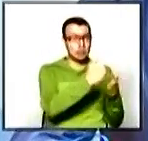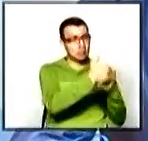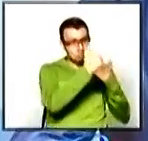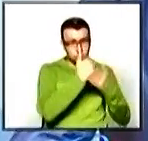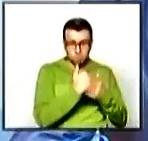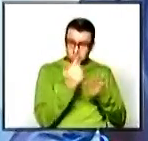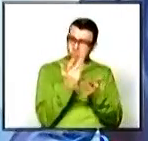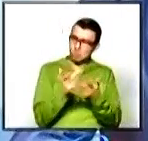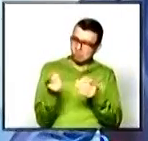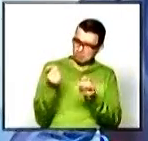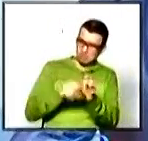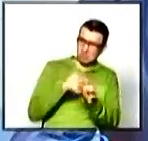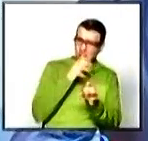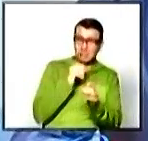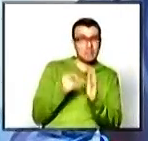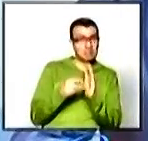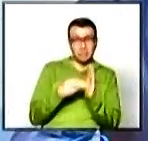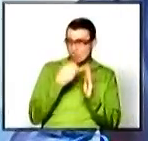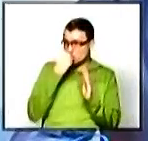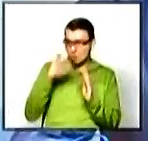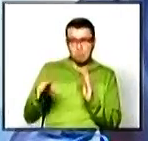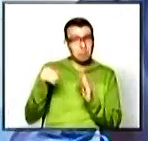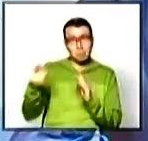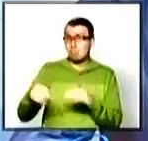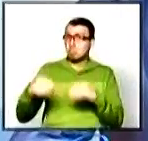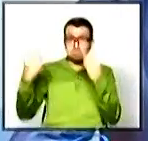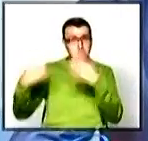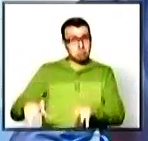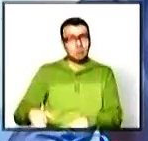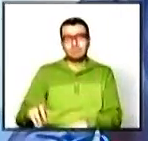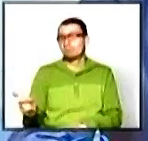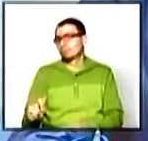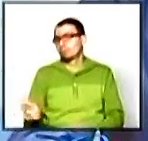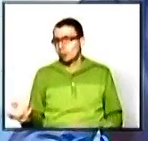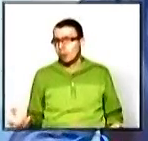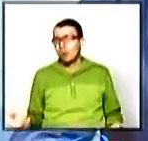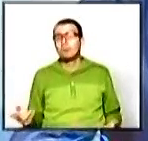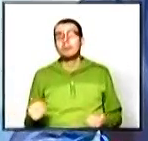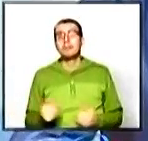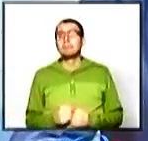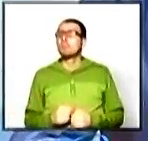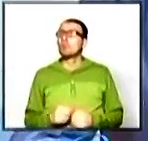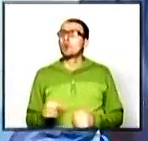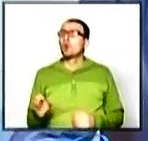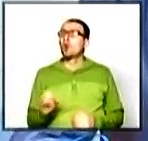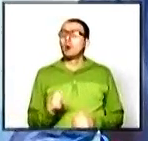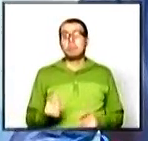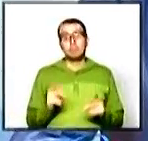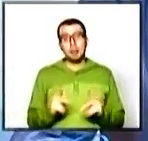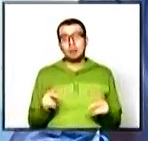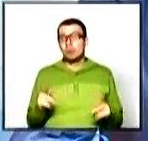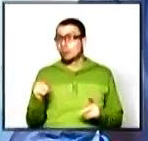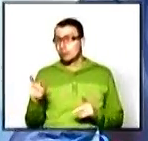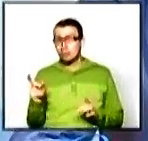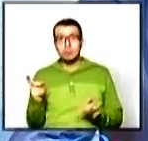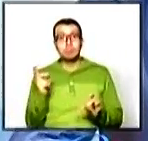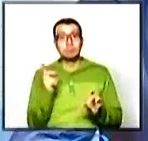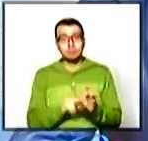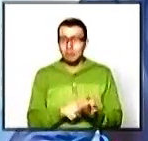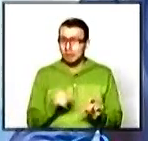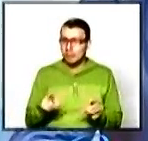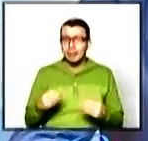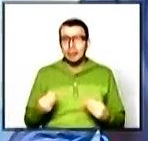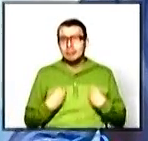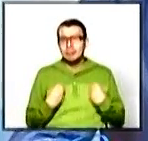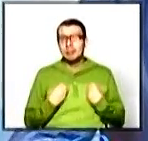terapéuticas no significa que no existan. Para las personas que hemos tenido la oportunidad de estar y vivir en